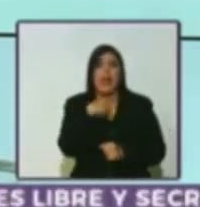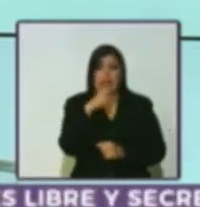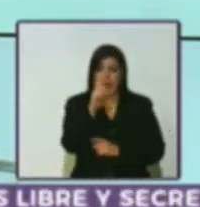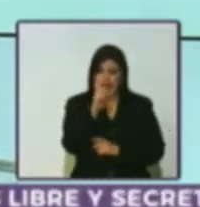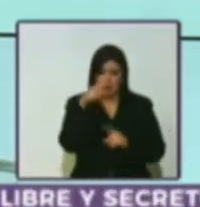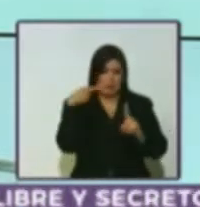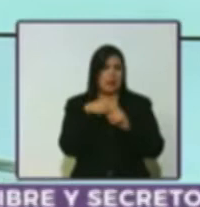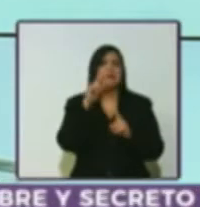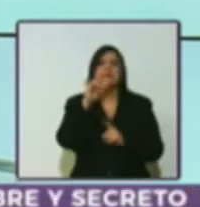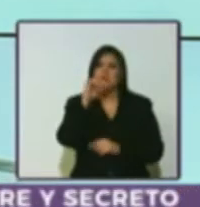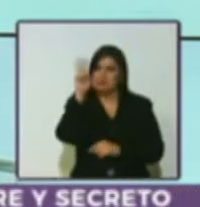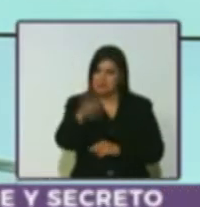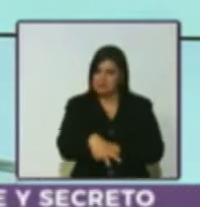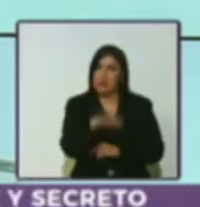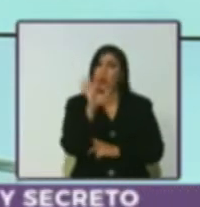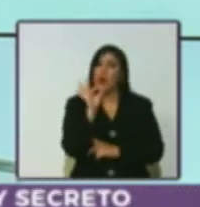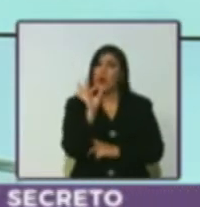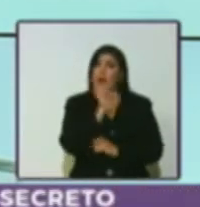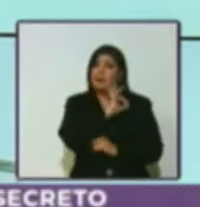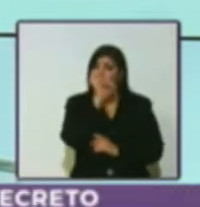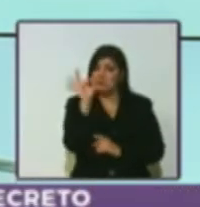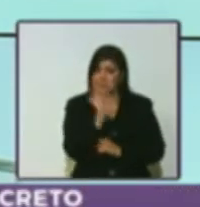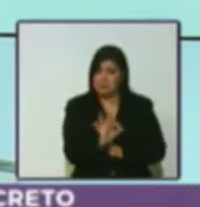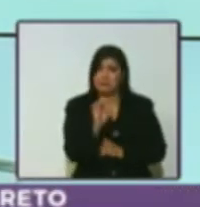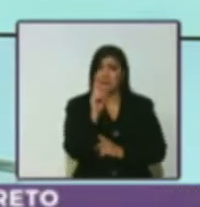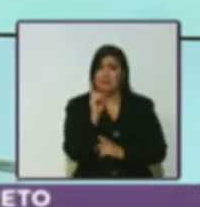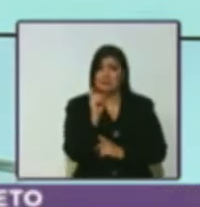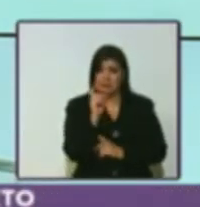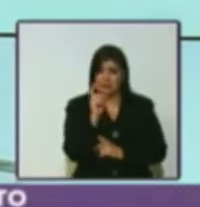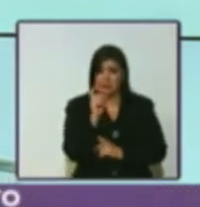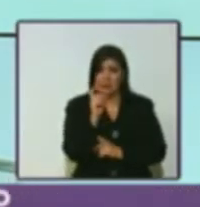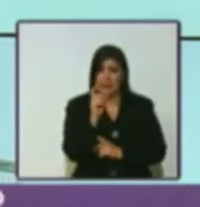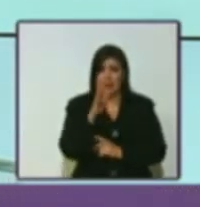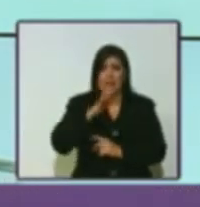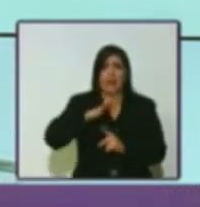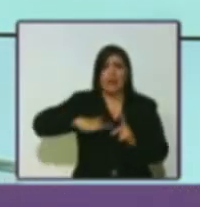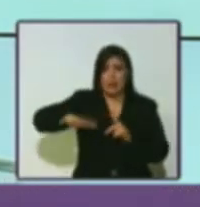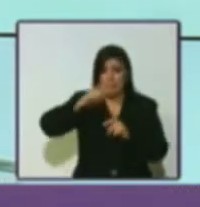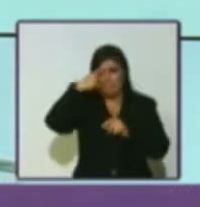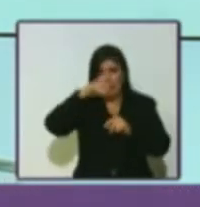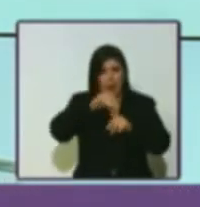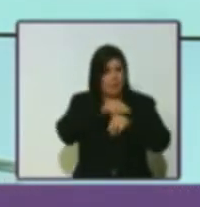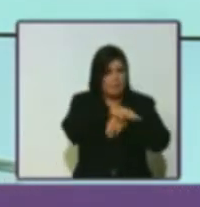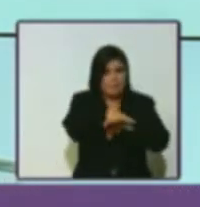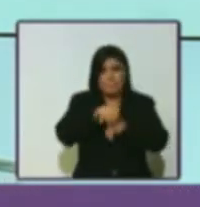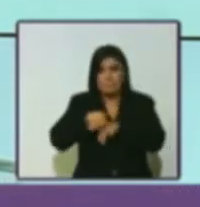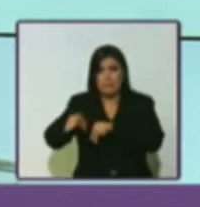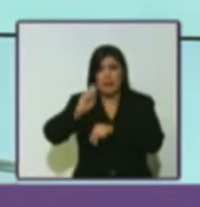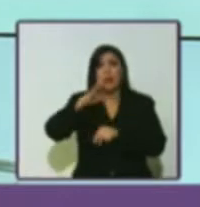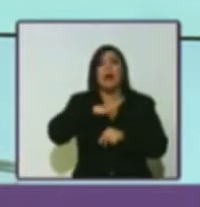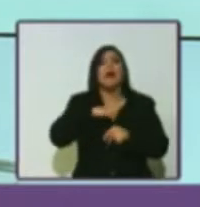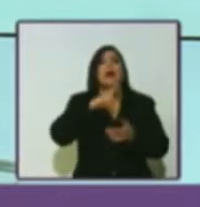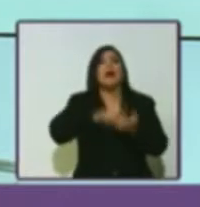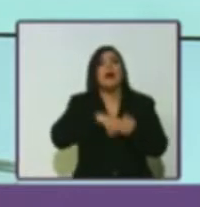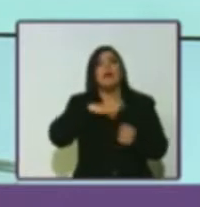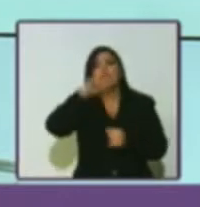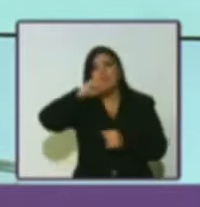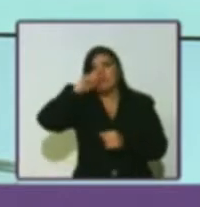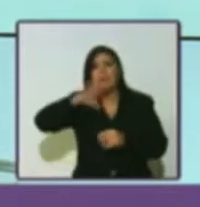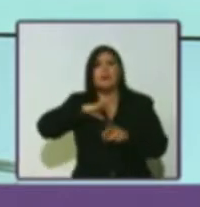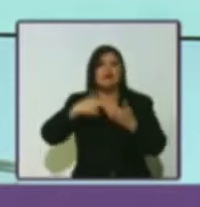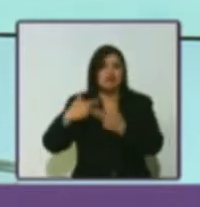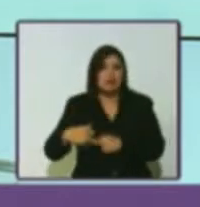que como que sentí que no le llegaron al golpe, ¿no? Que no fue precisamente por esto, porque tenían meses